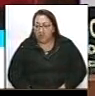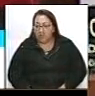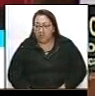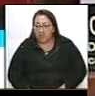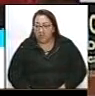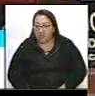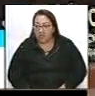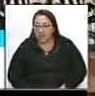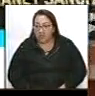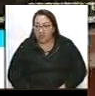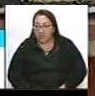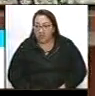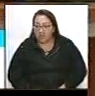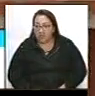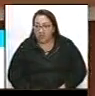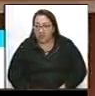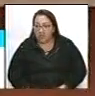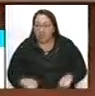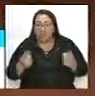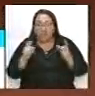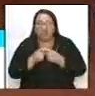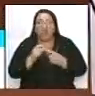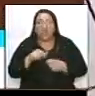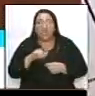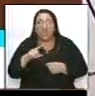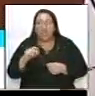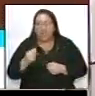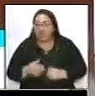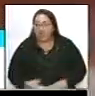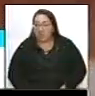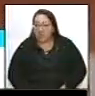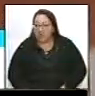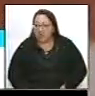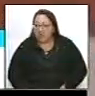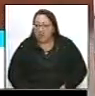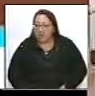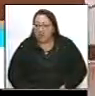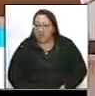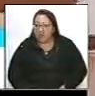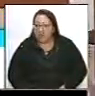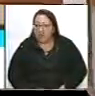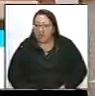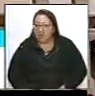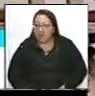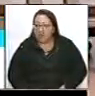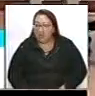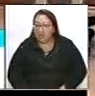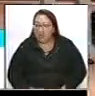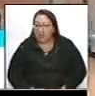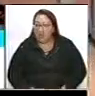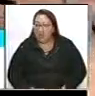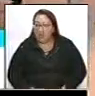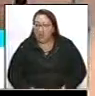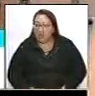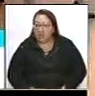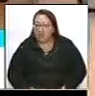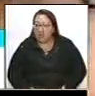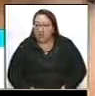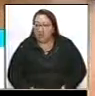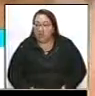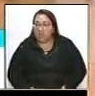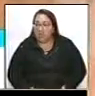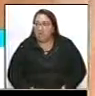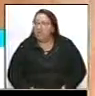¿Estamos de acuerdo? Congresista Quintanilla, vamos a la votación. Sí, para pedir a la votación. Me imagino que